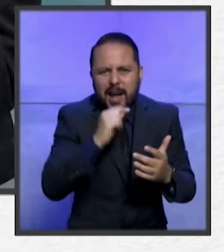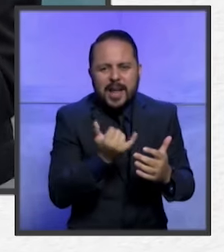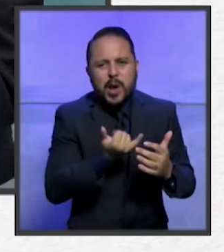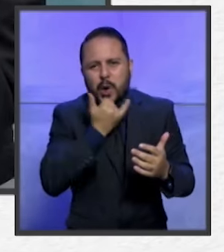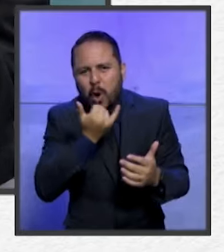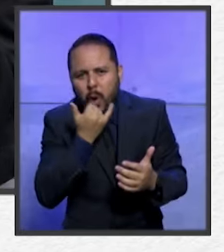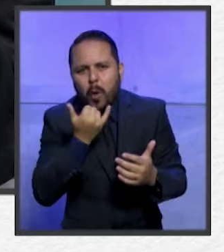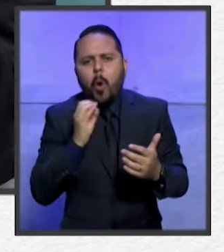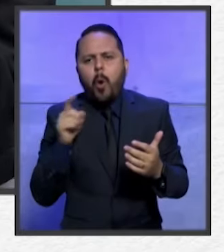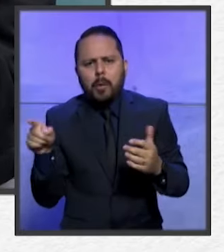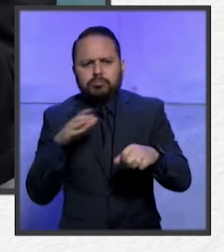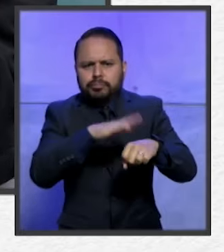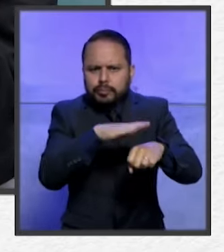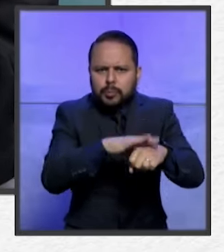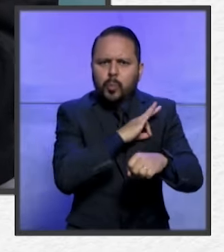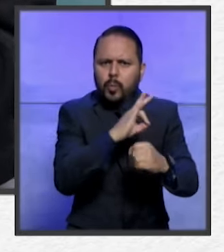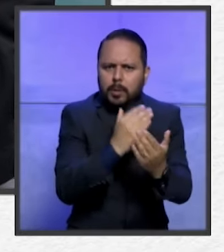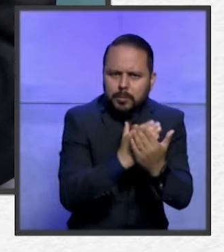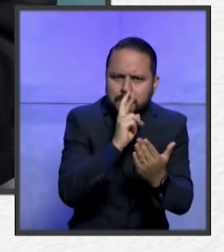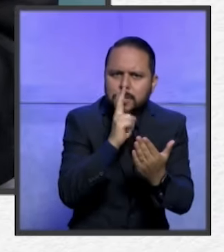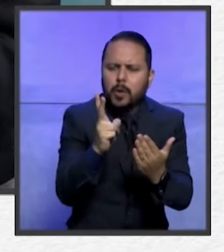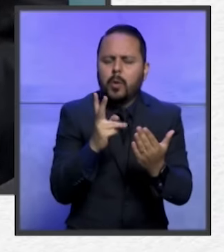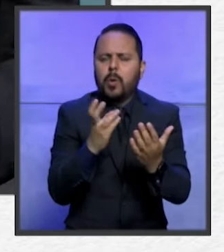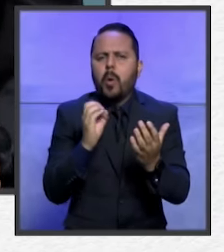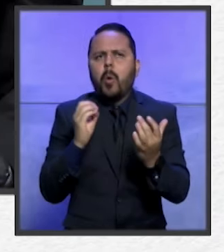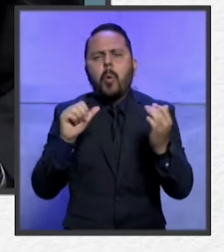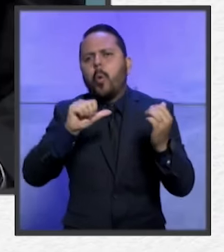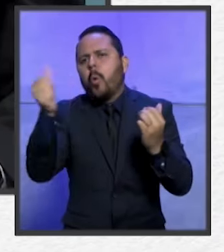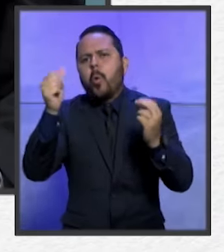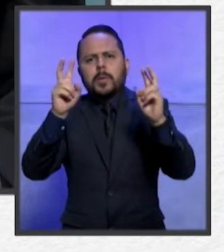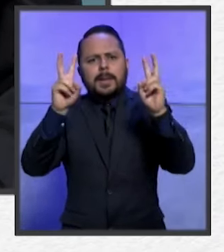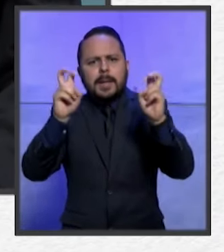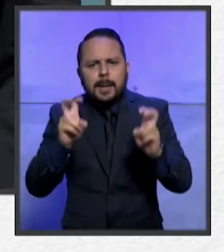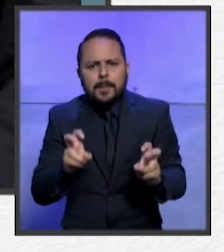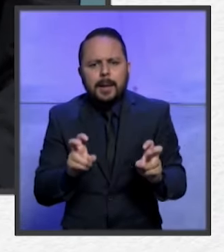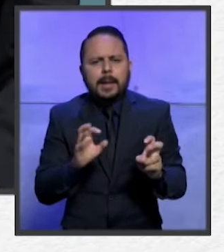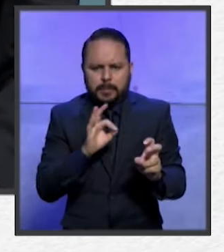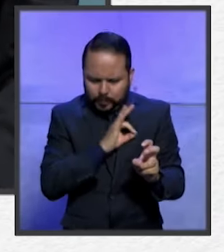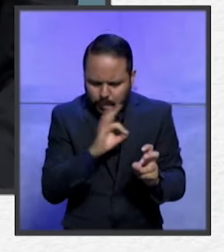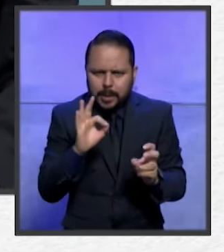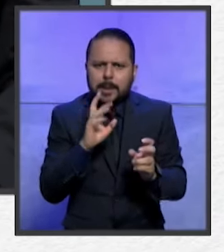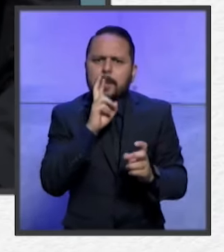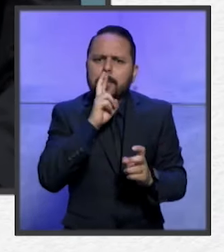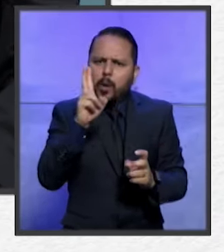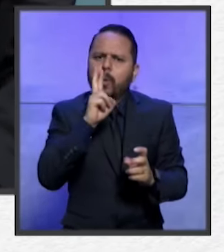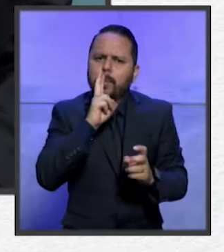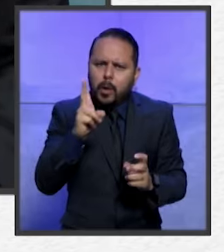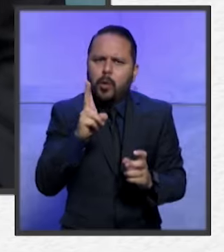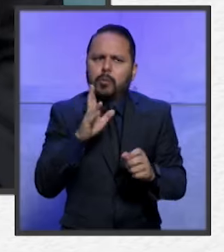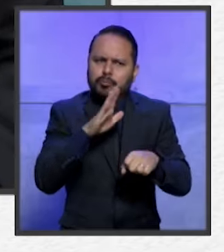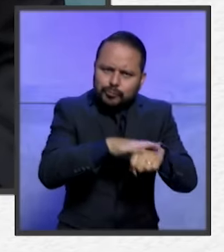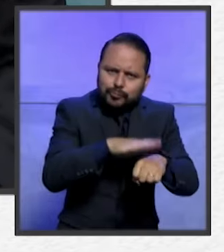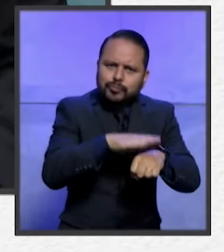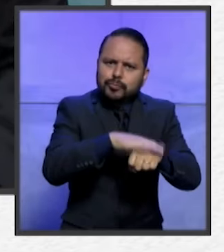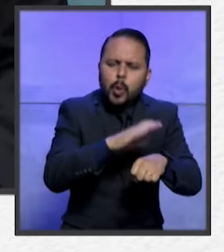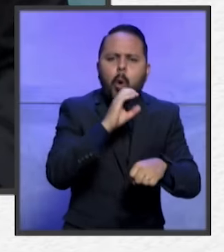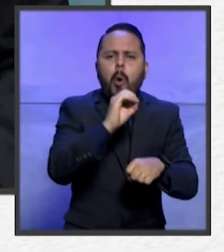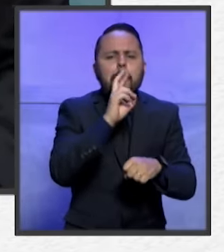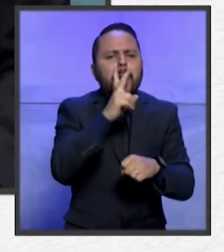advertir áreas de oportunidad en aquellos temas que se deben eh mejorar O que es